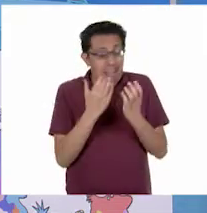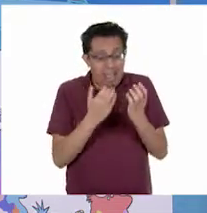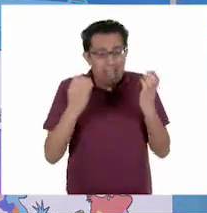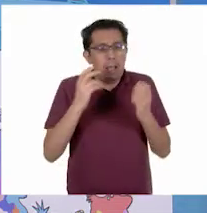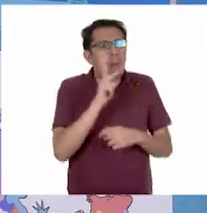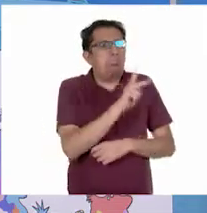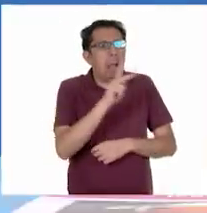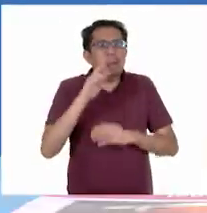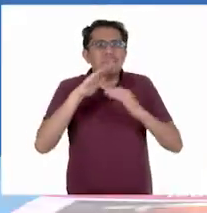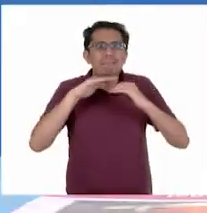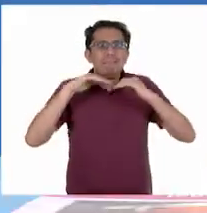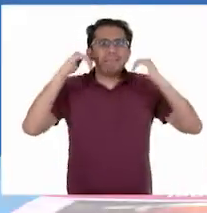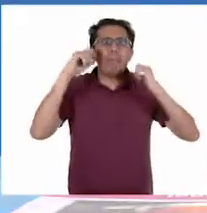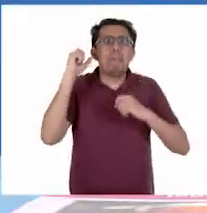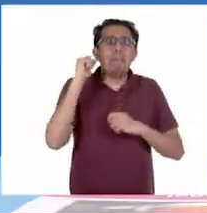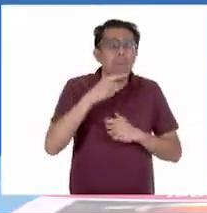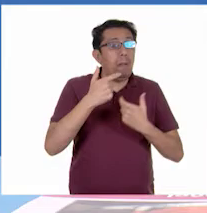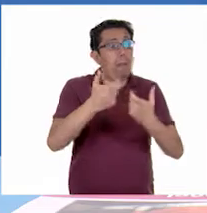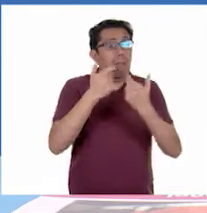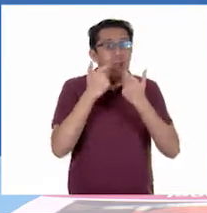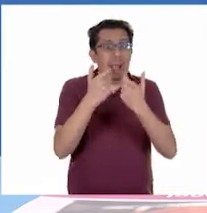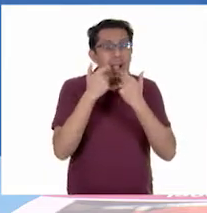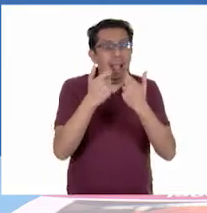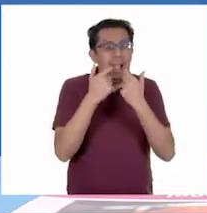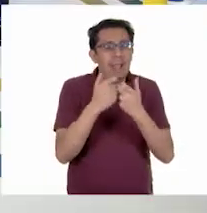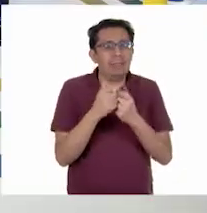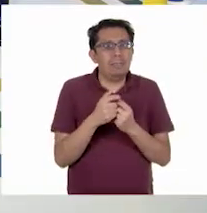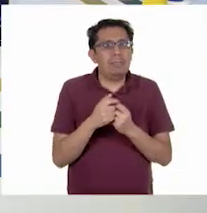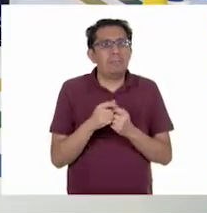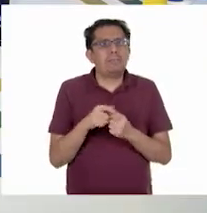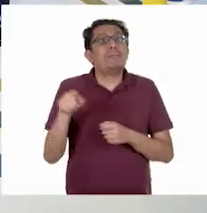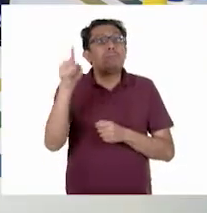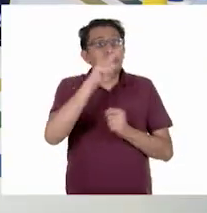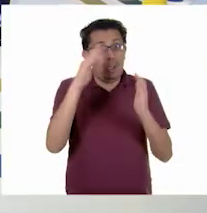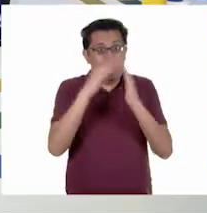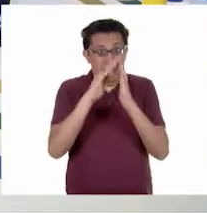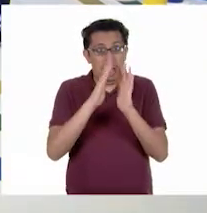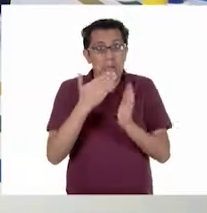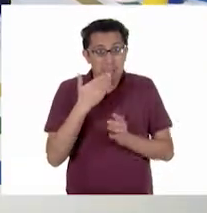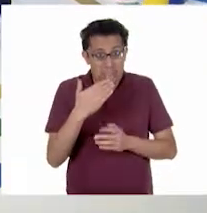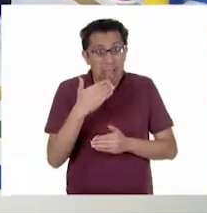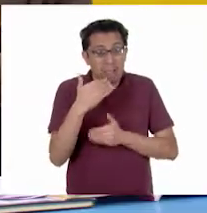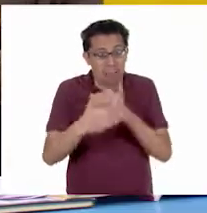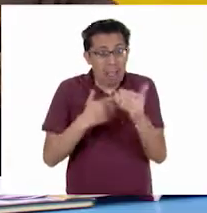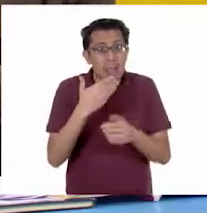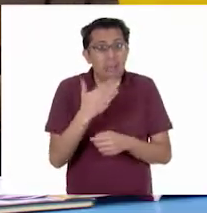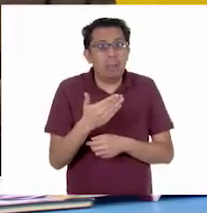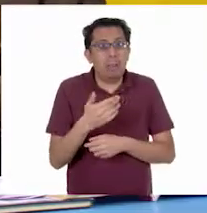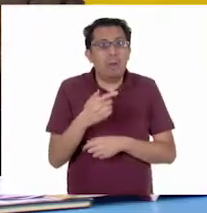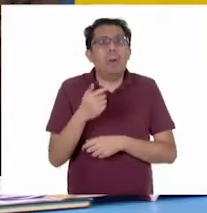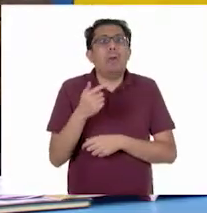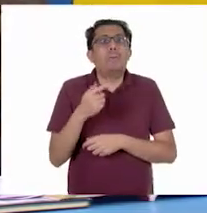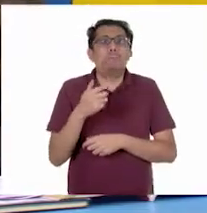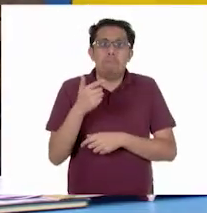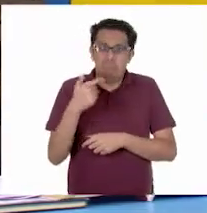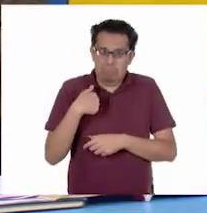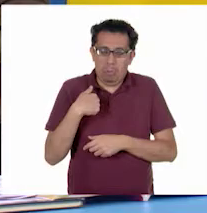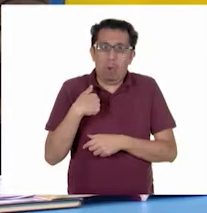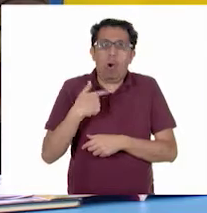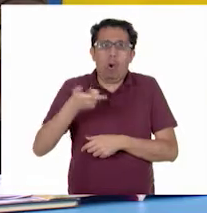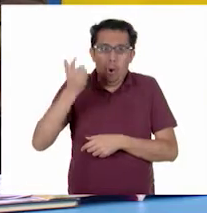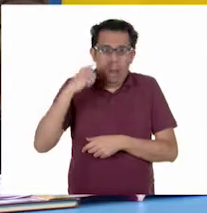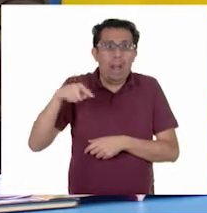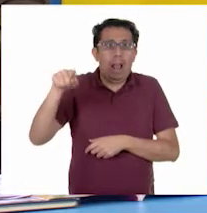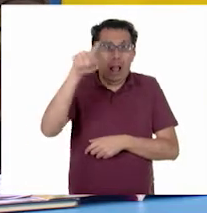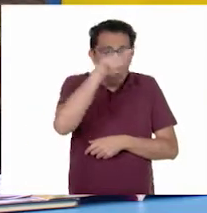sonrisa, sino con una carcajada. Y en casa, ¿cómo van? Espero que estén realizando el